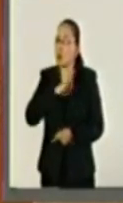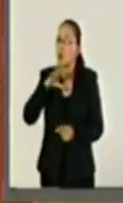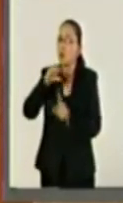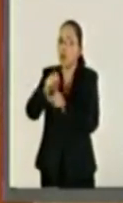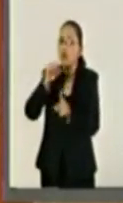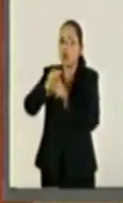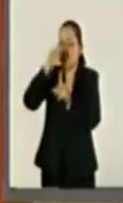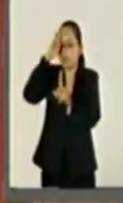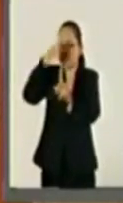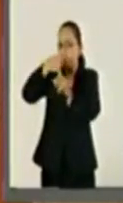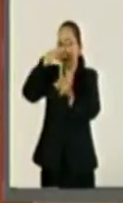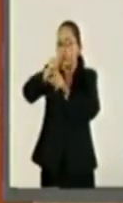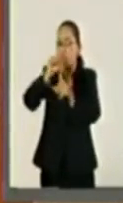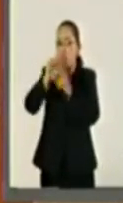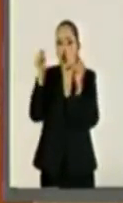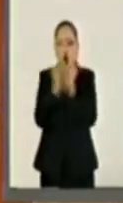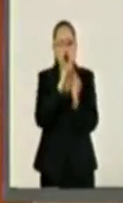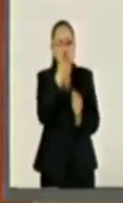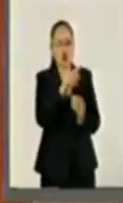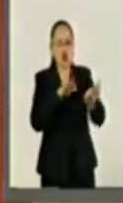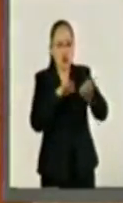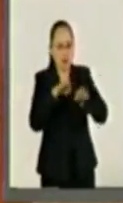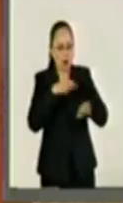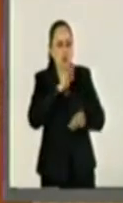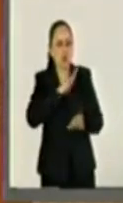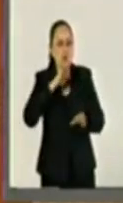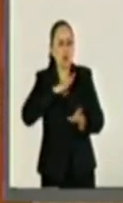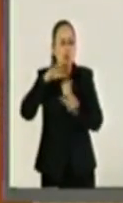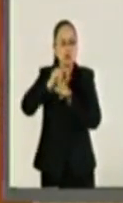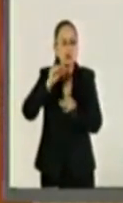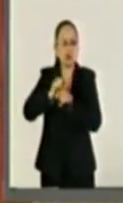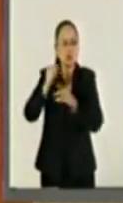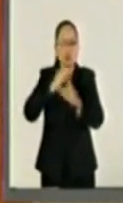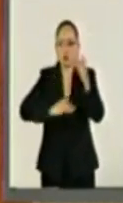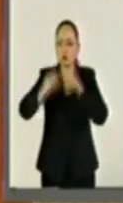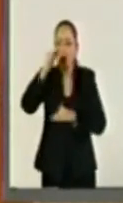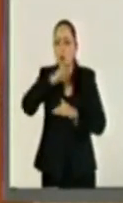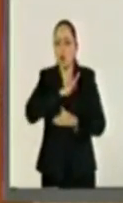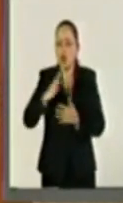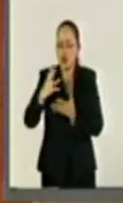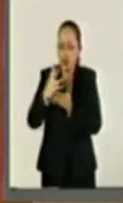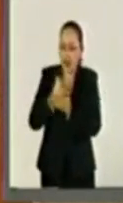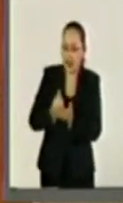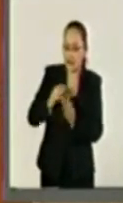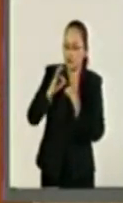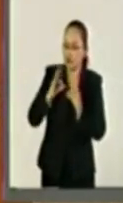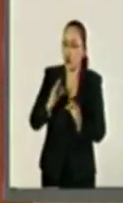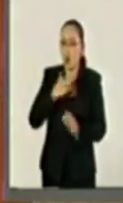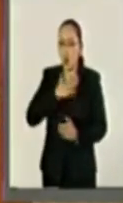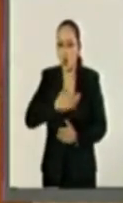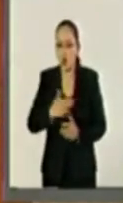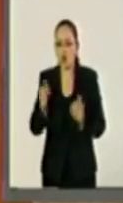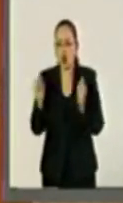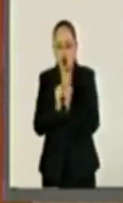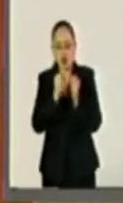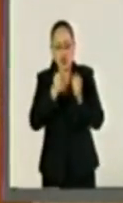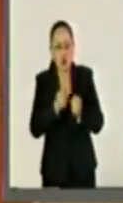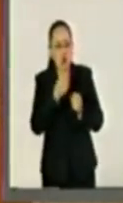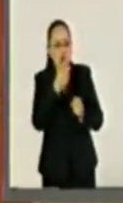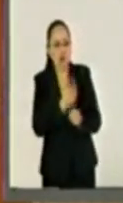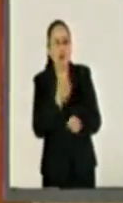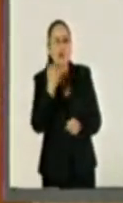de su vida laboral, con un empleo productivo, que genere un ingreso justo, con seguridad y protección para